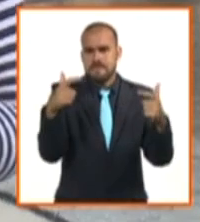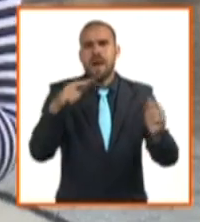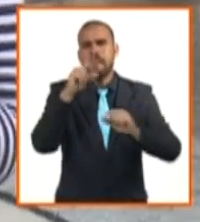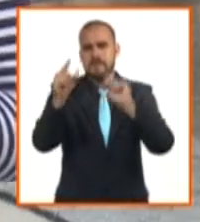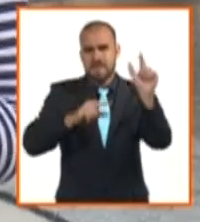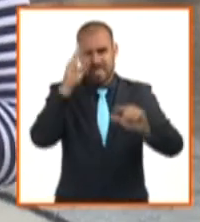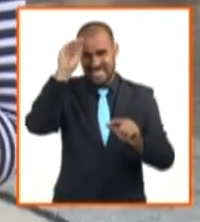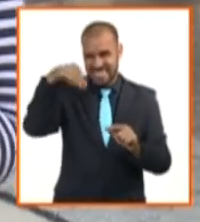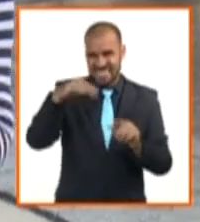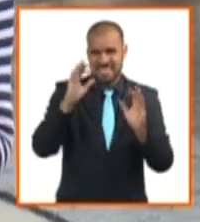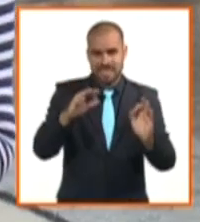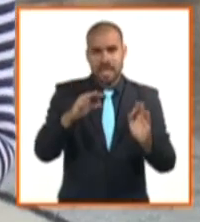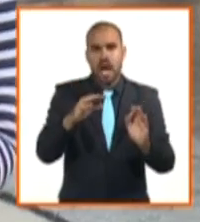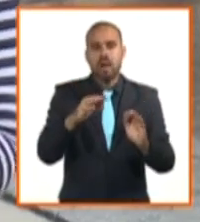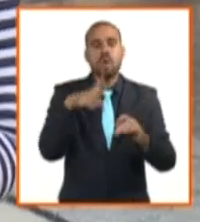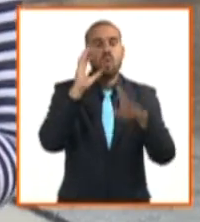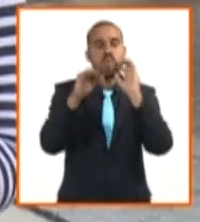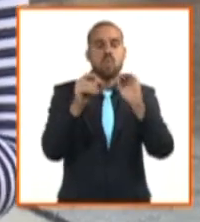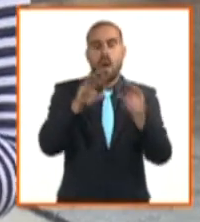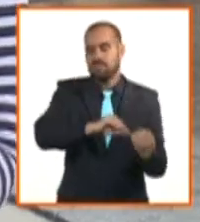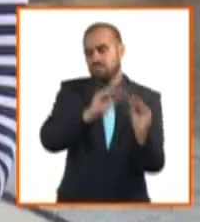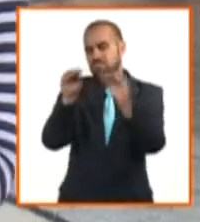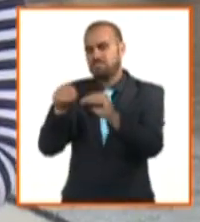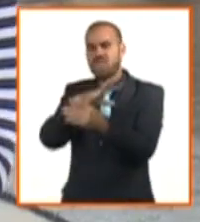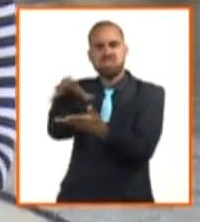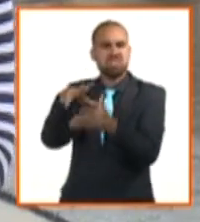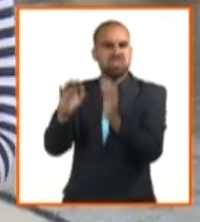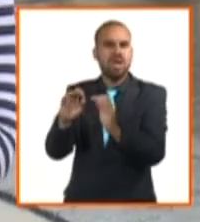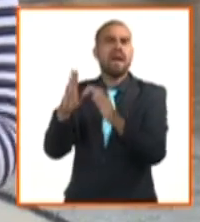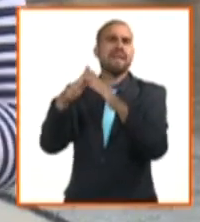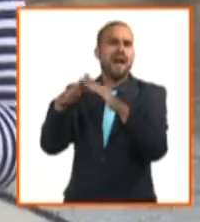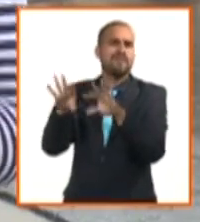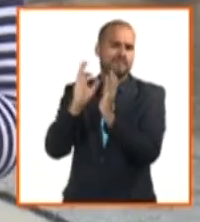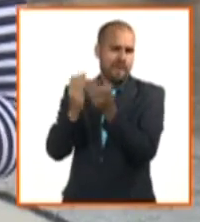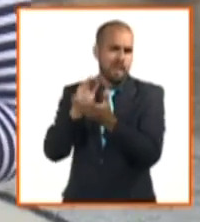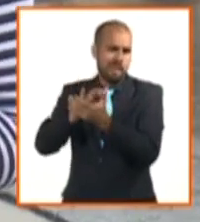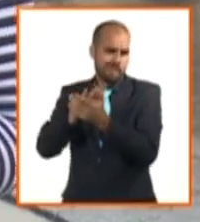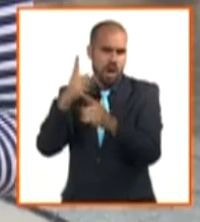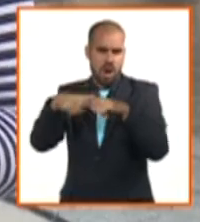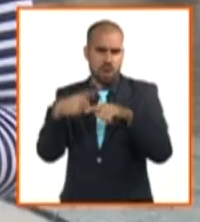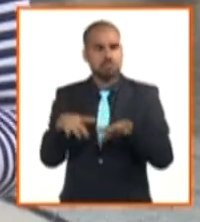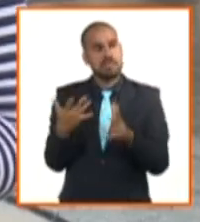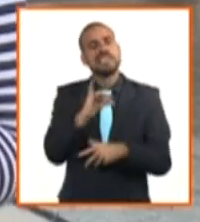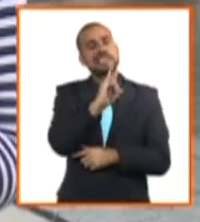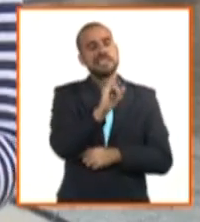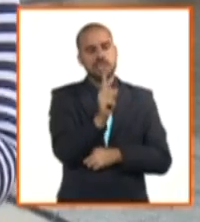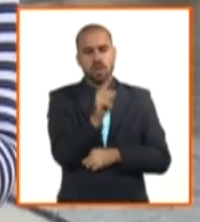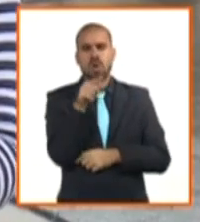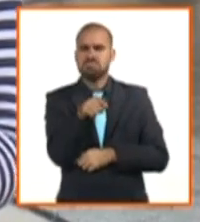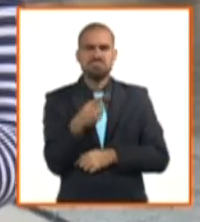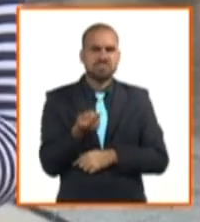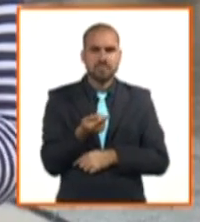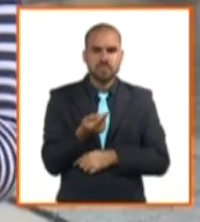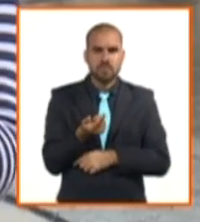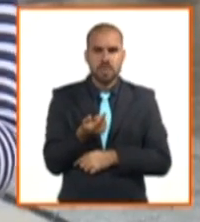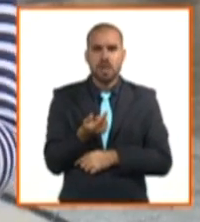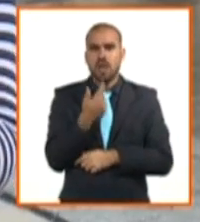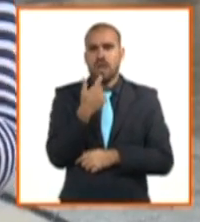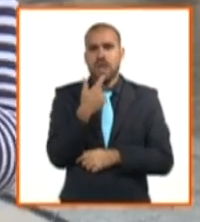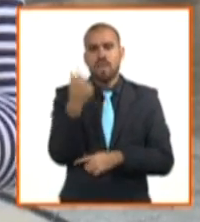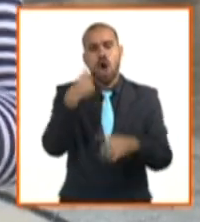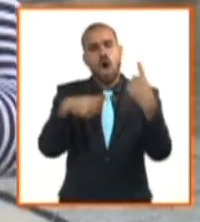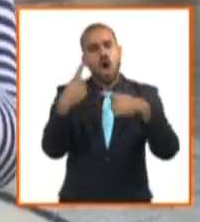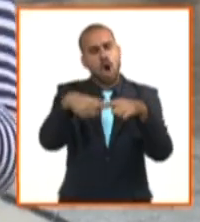también protegidas en casas de familiares en tanto 61 aproximadamente se encuentran en estos espacios habilitados